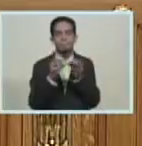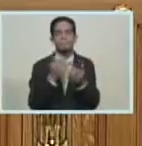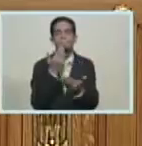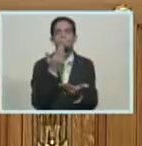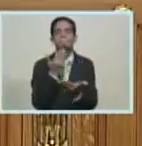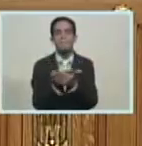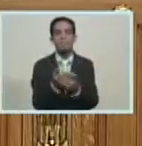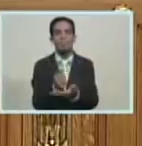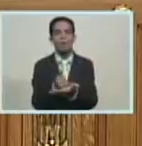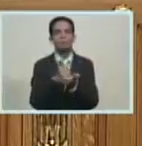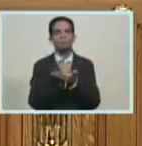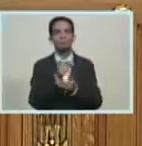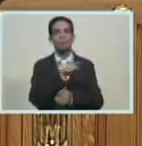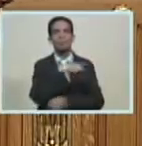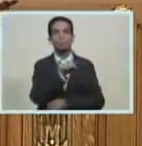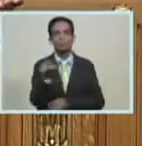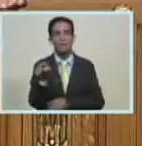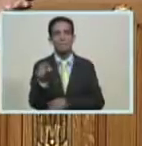de ustedes. Ideas,